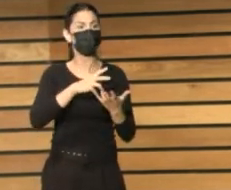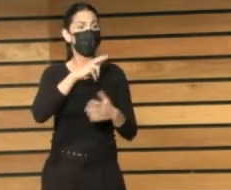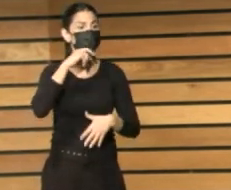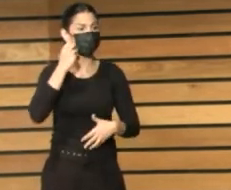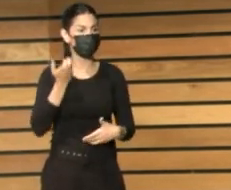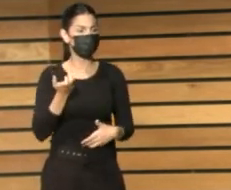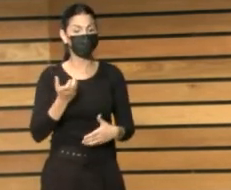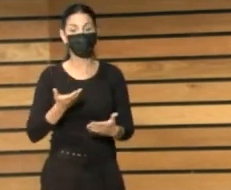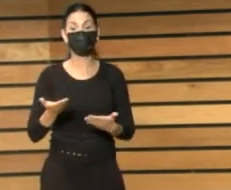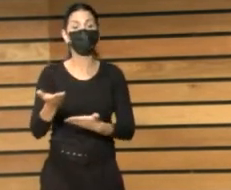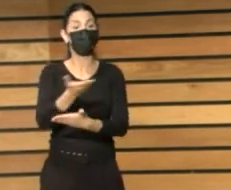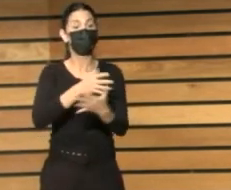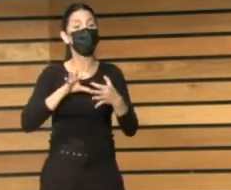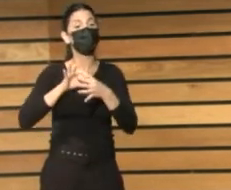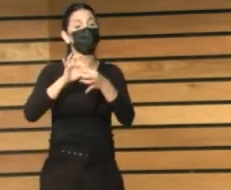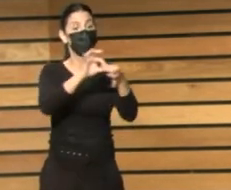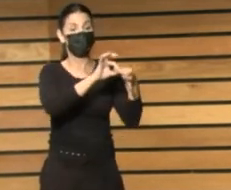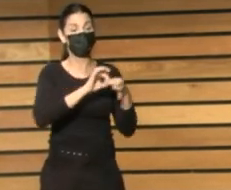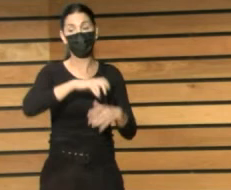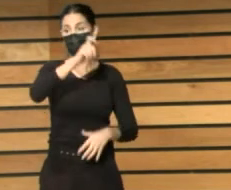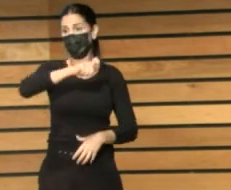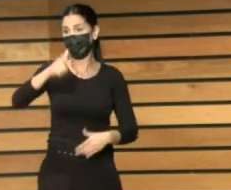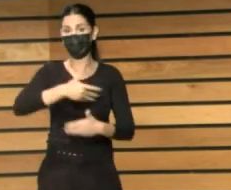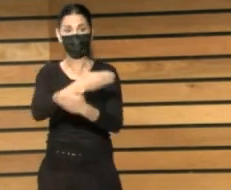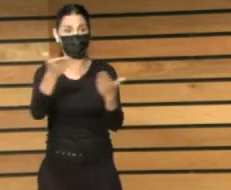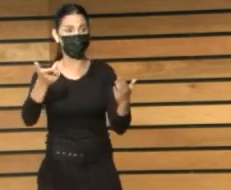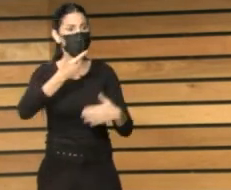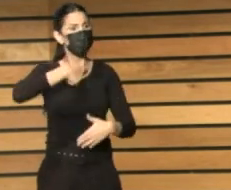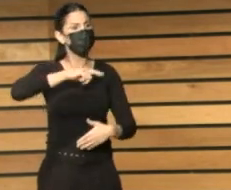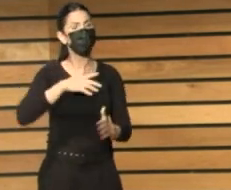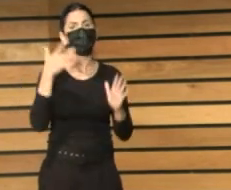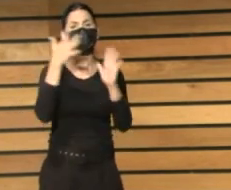para tener la alianza de la ciudadanía y segundo para contarle a la ciudadanía lo que somos